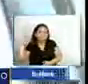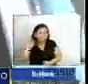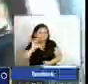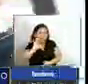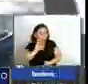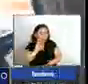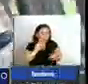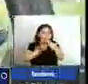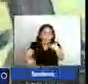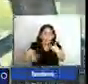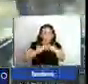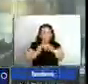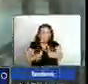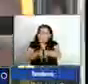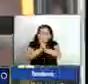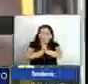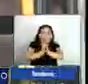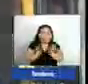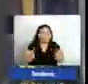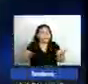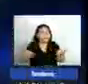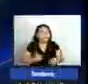más de las exigencias del sector.